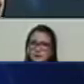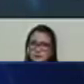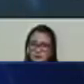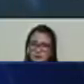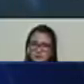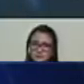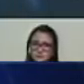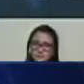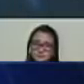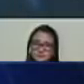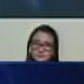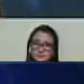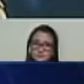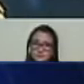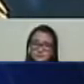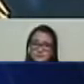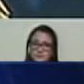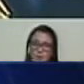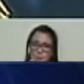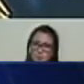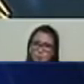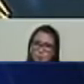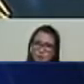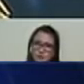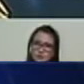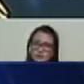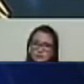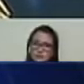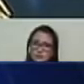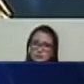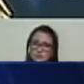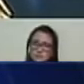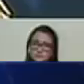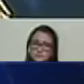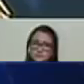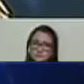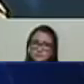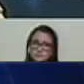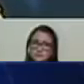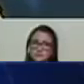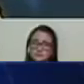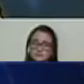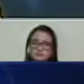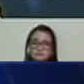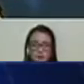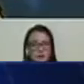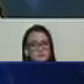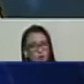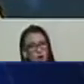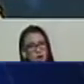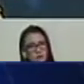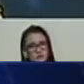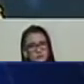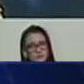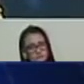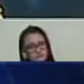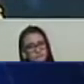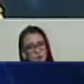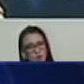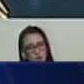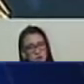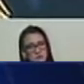República, y eso se resolvió en ese mismo instante, antes de las 11 de la mañana. Aquí están los